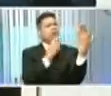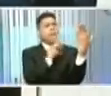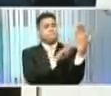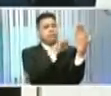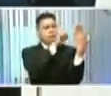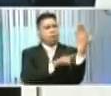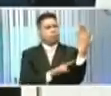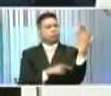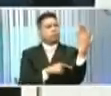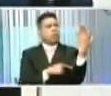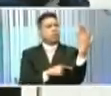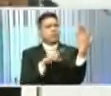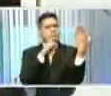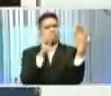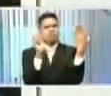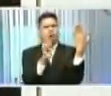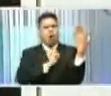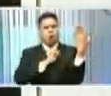de ese odio,